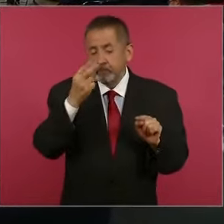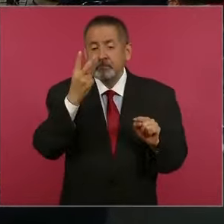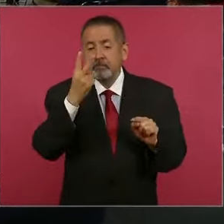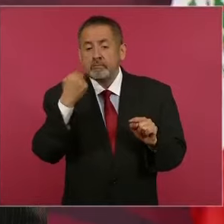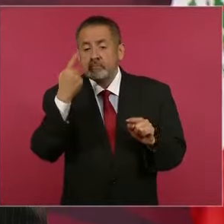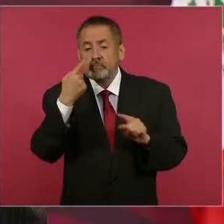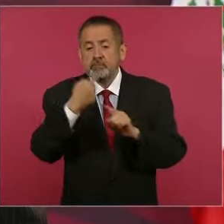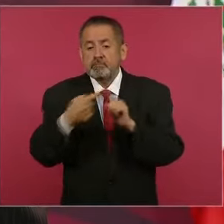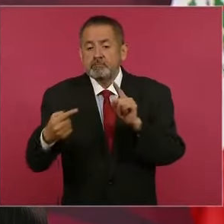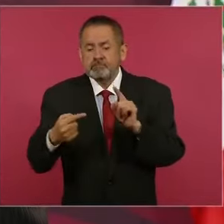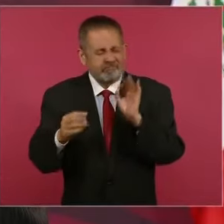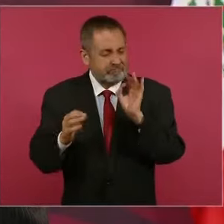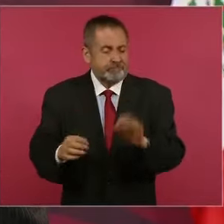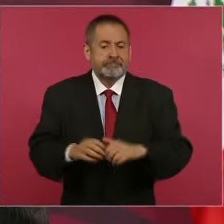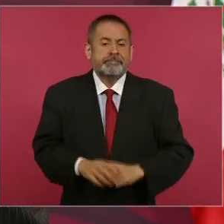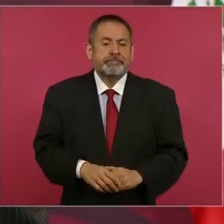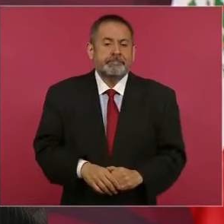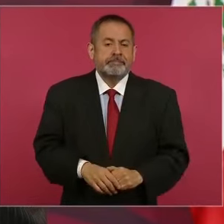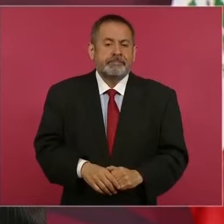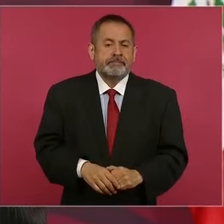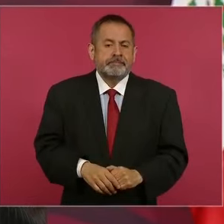2 horas y media.